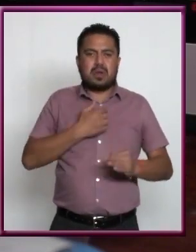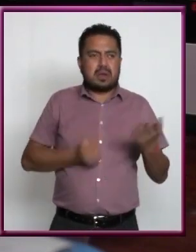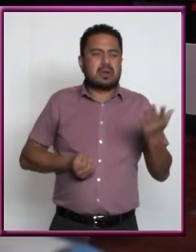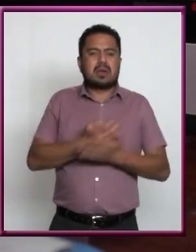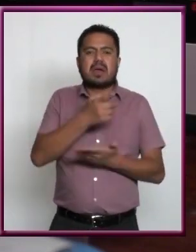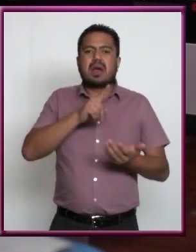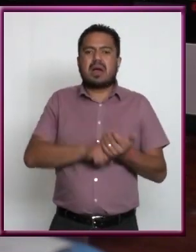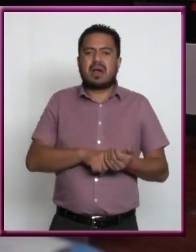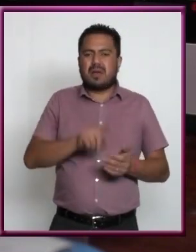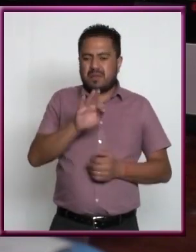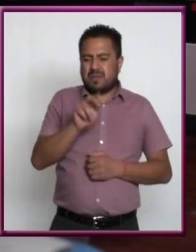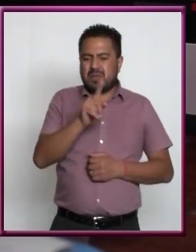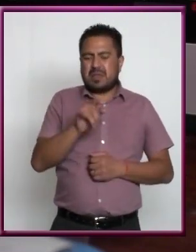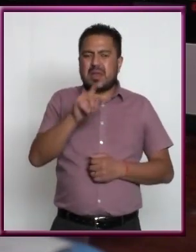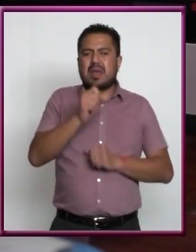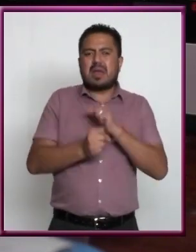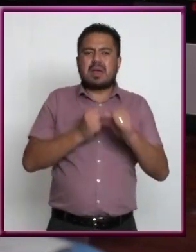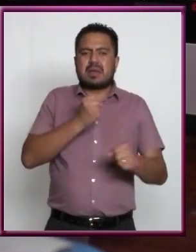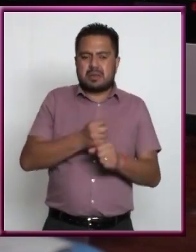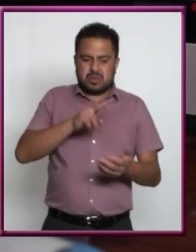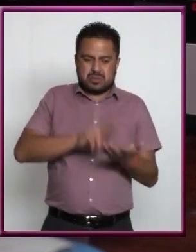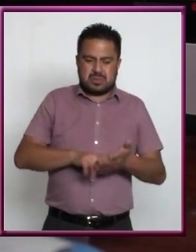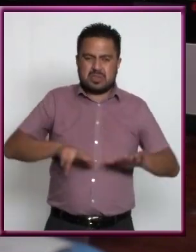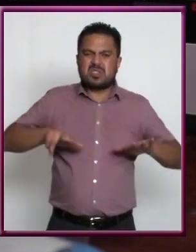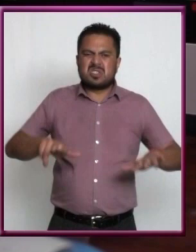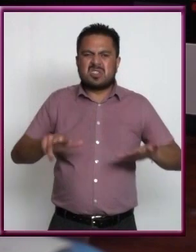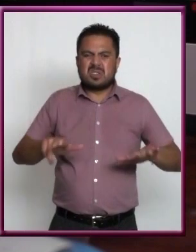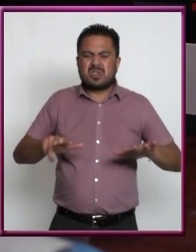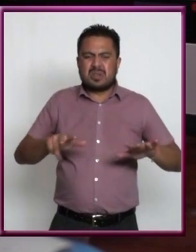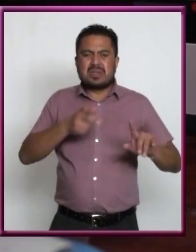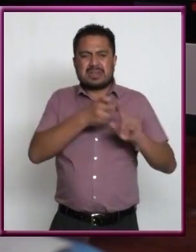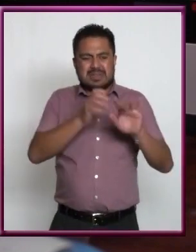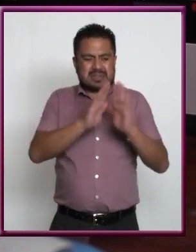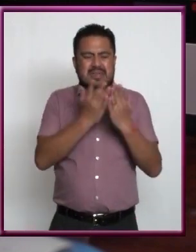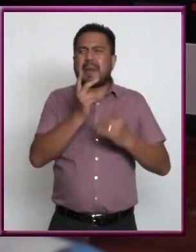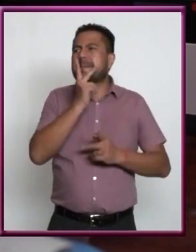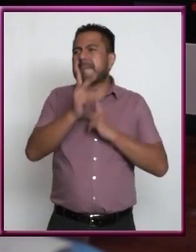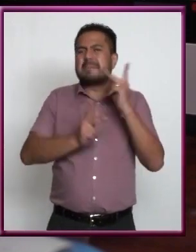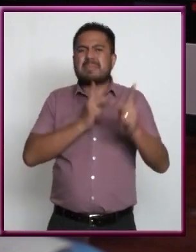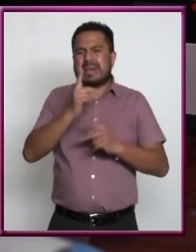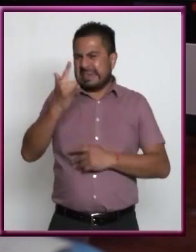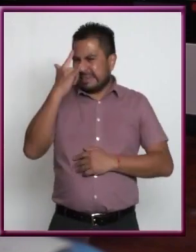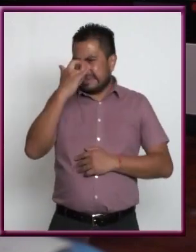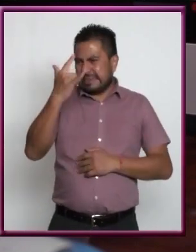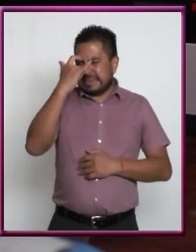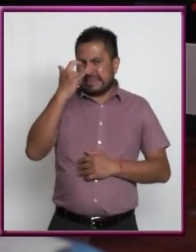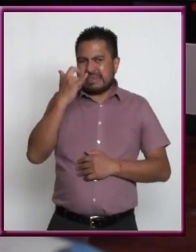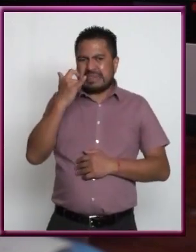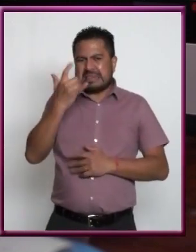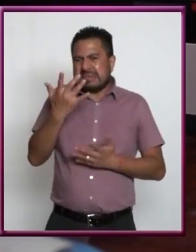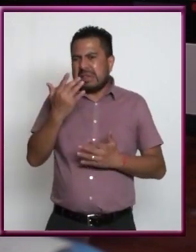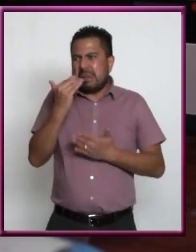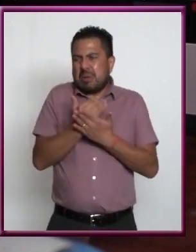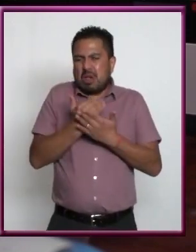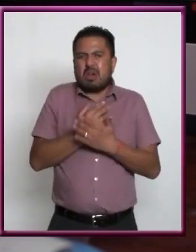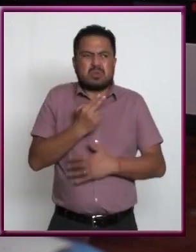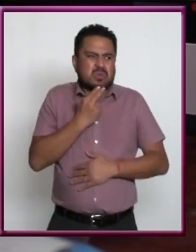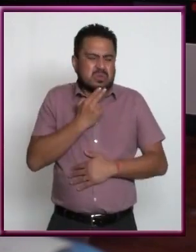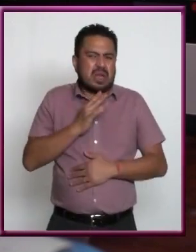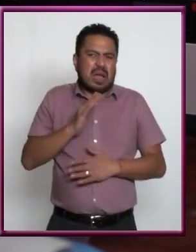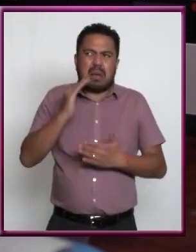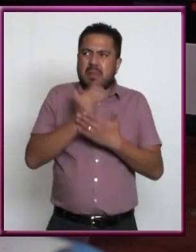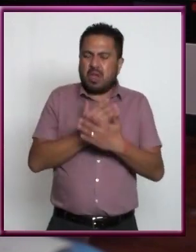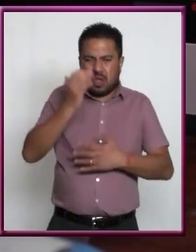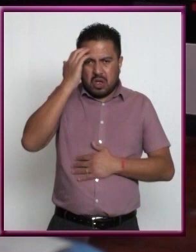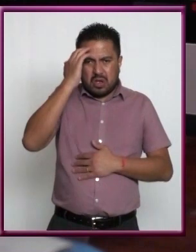saqué Funderelele en el año 2018, este compendio de palabras raras, poco usadas, poco conocidas. En